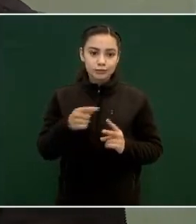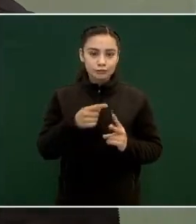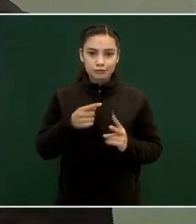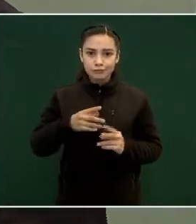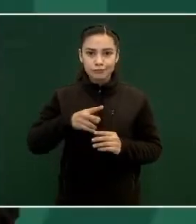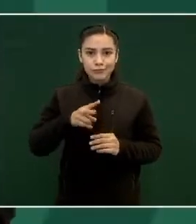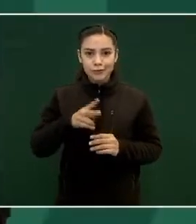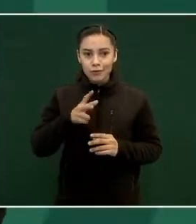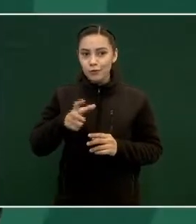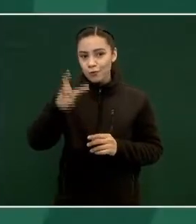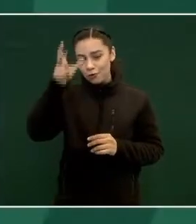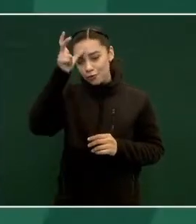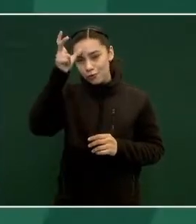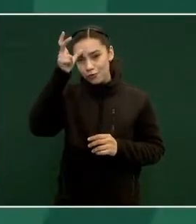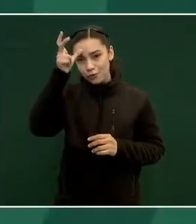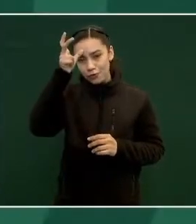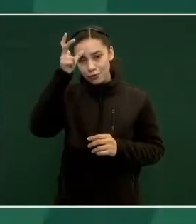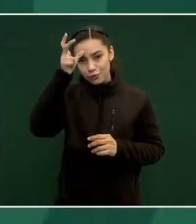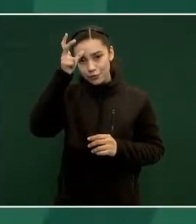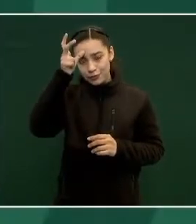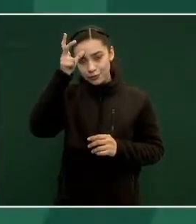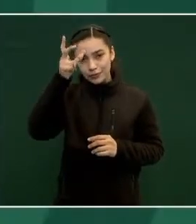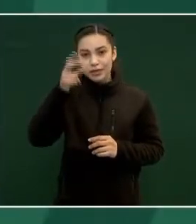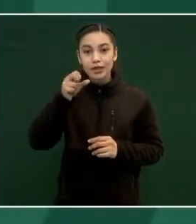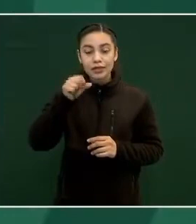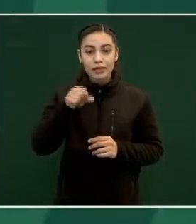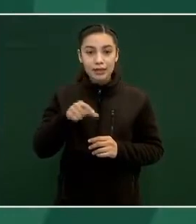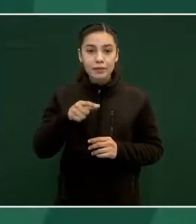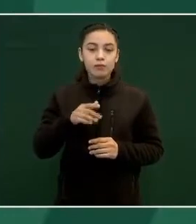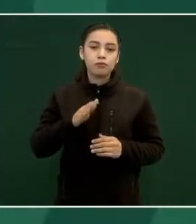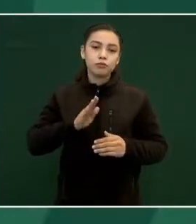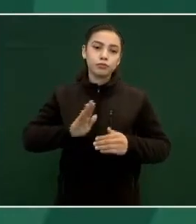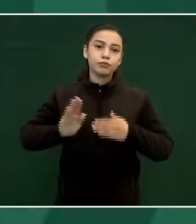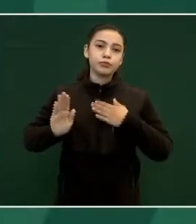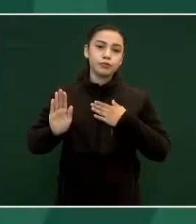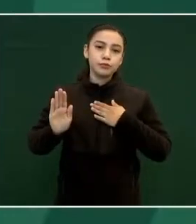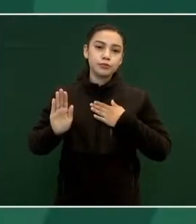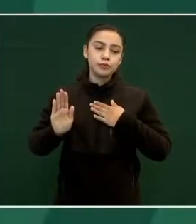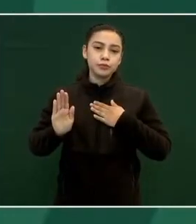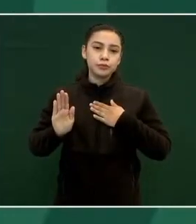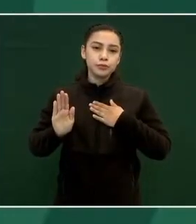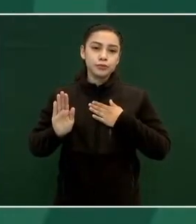inteligente y comprometida.